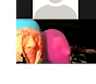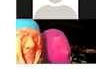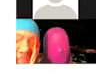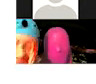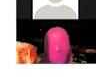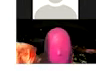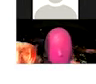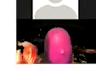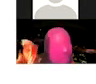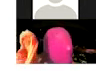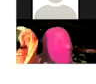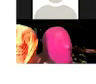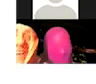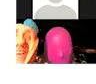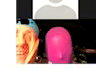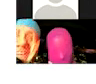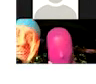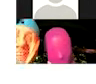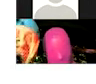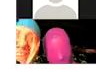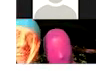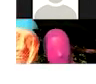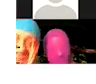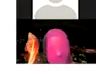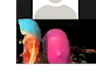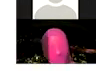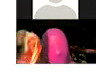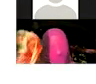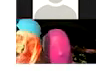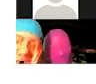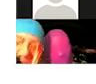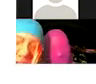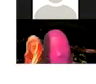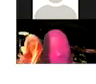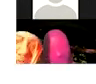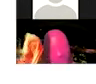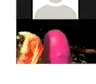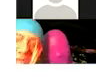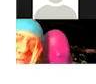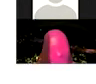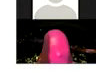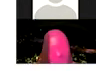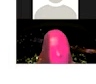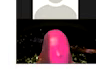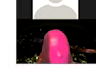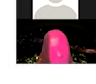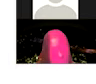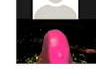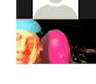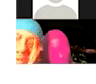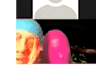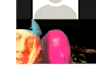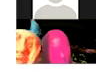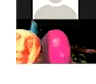de la nave espacial para que se escuche. Y justamente como que como ya Nina les platicó,